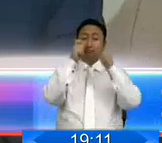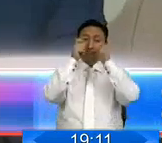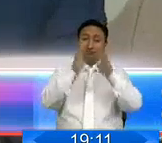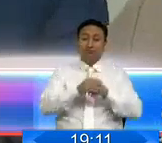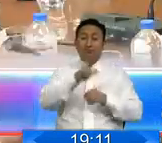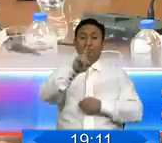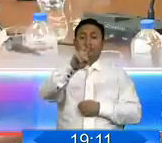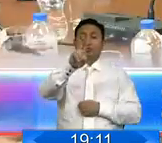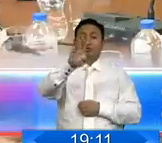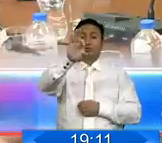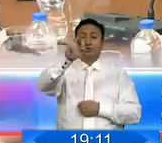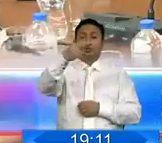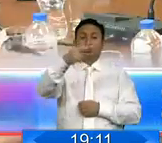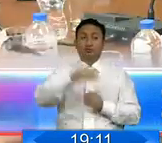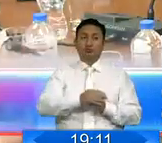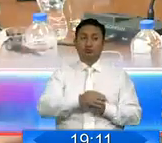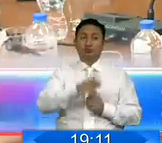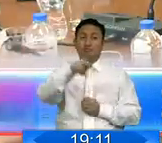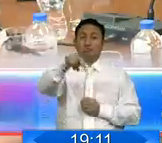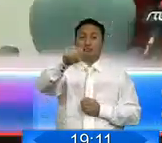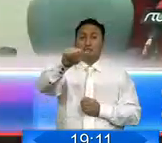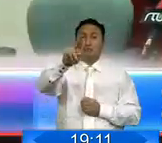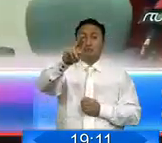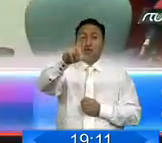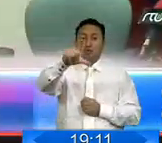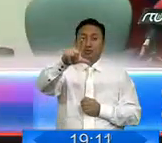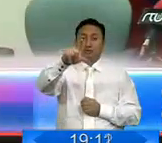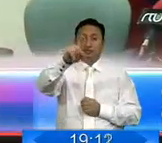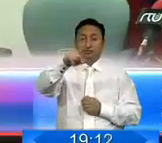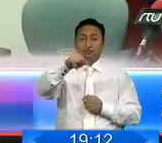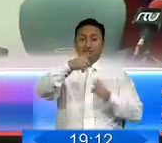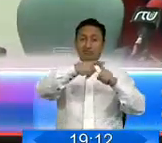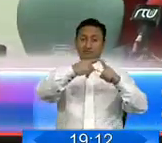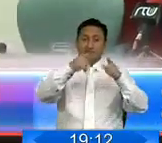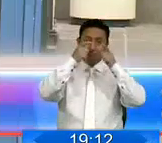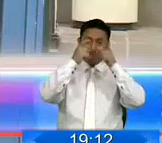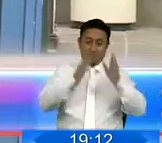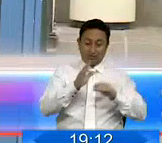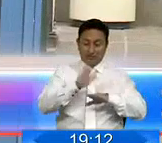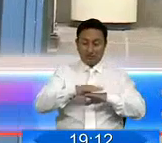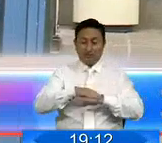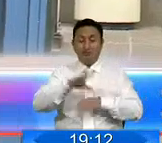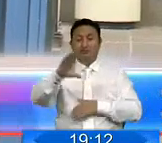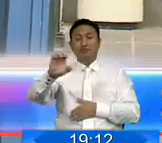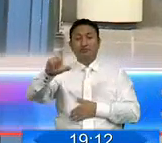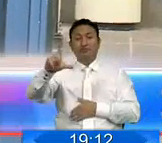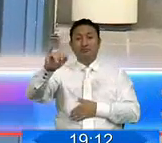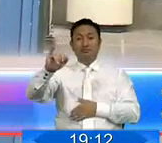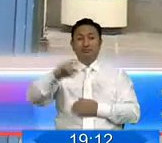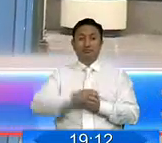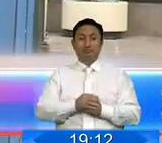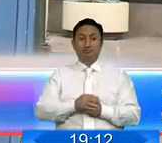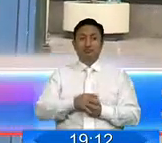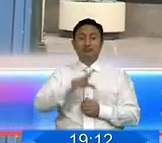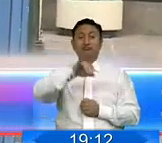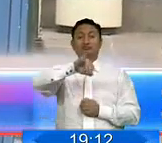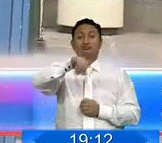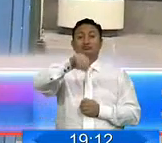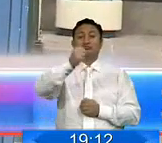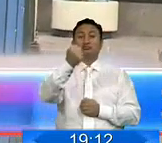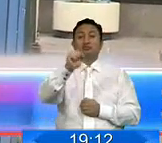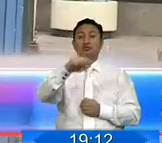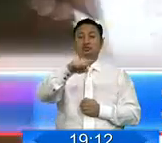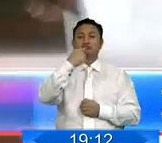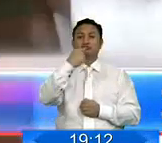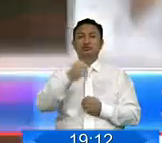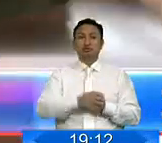en contra del ex fiscal Paul Pérez y el contralor Pablo Celi, tras la denuncia presentada por el ciudadano José Regata, quien habla